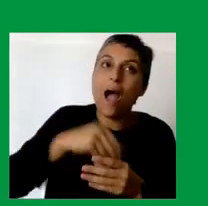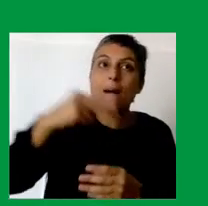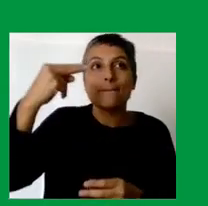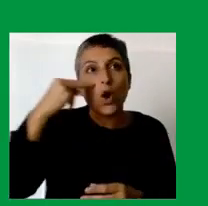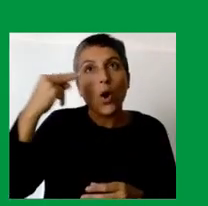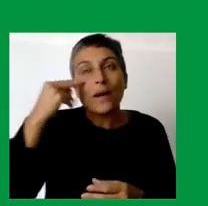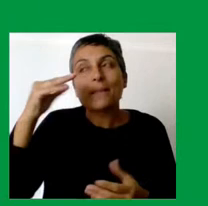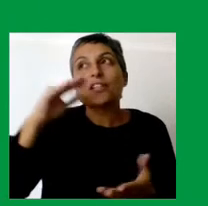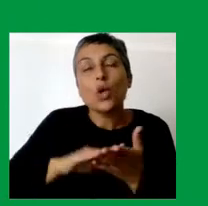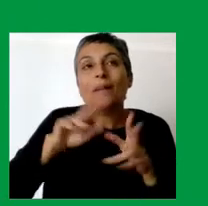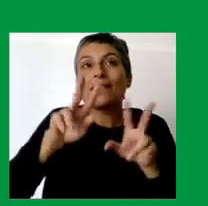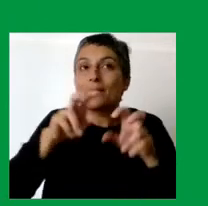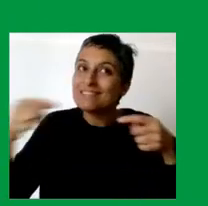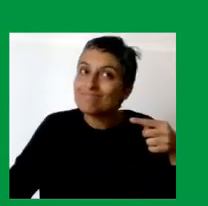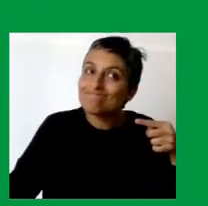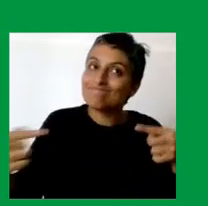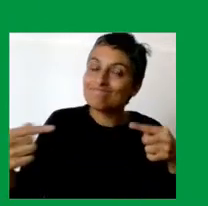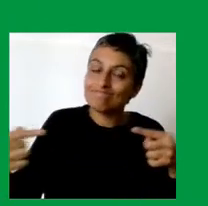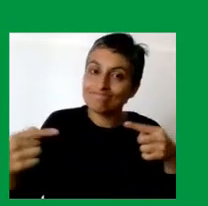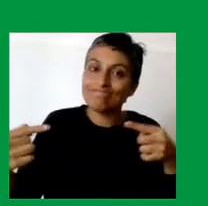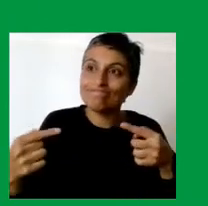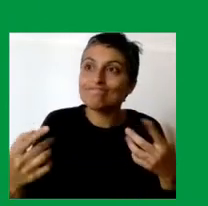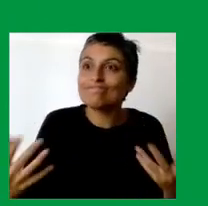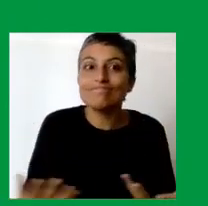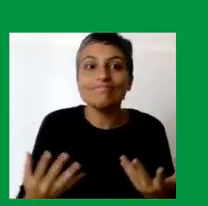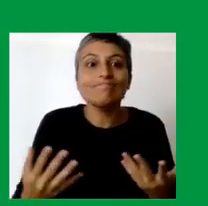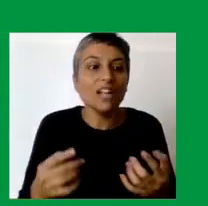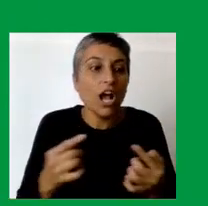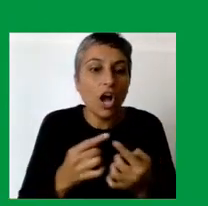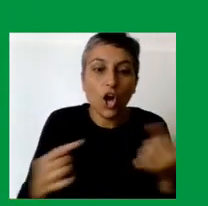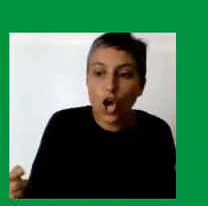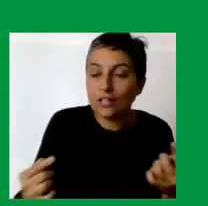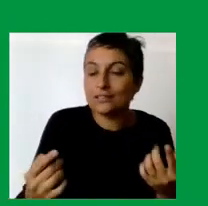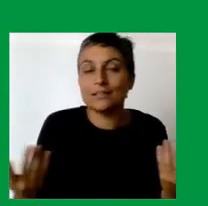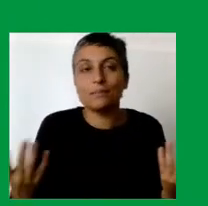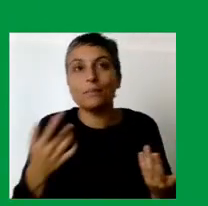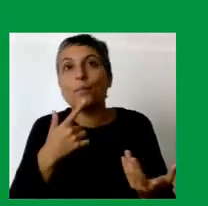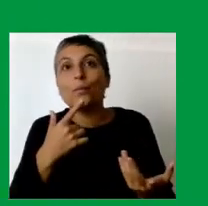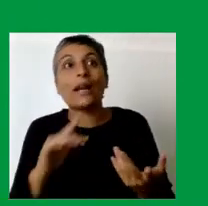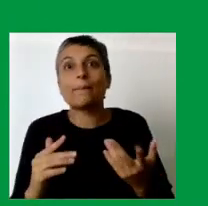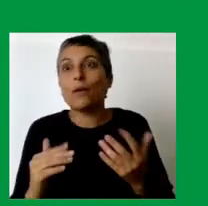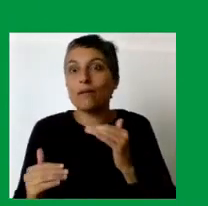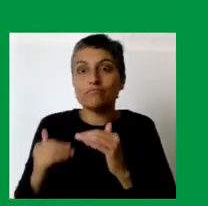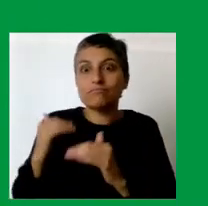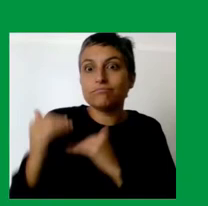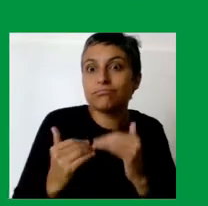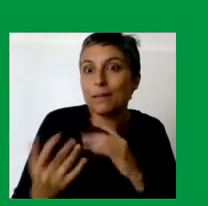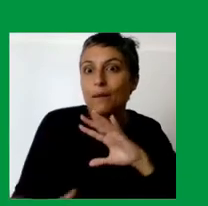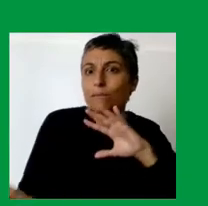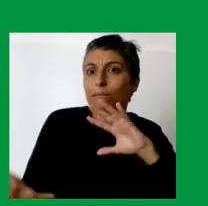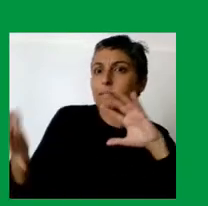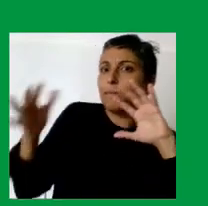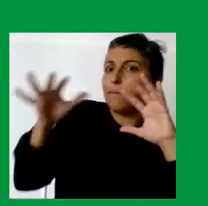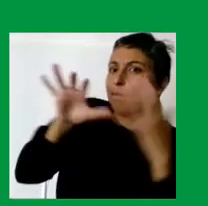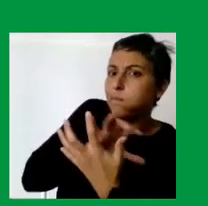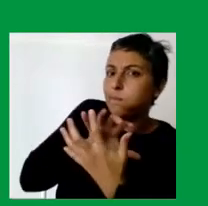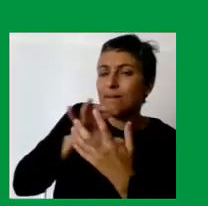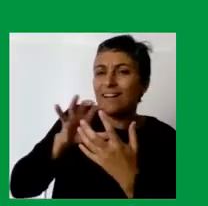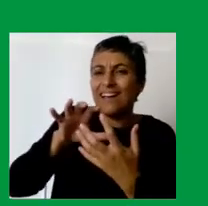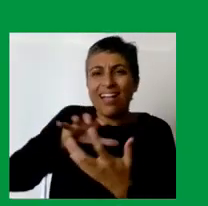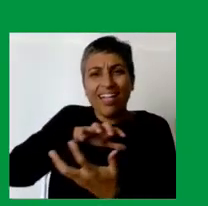a las tensiones de cosas que estamos viviendo, como por ejemplo la aceleración del cambio climático, ¿no? La